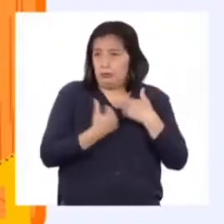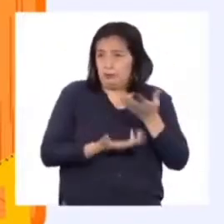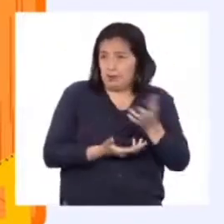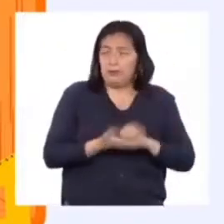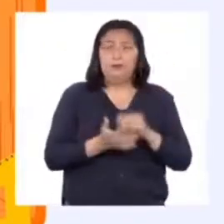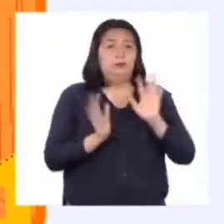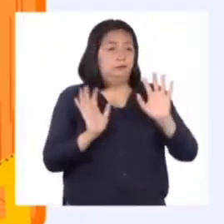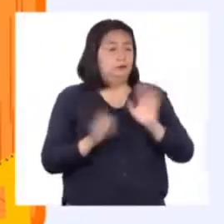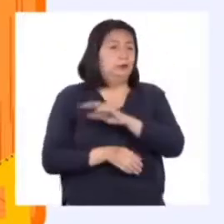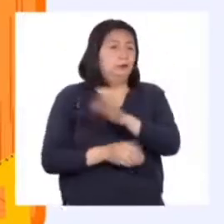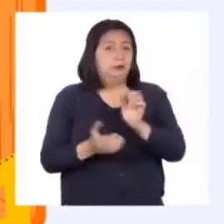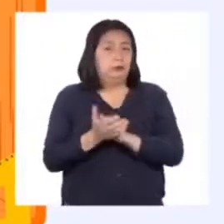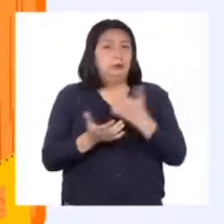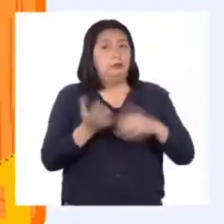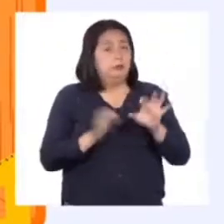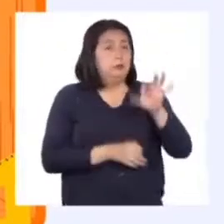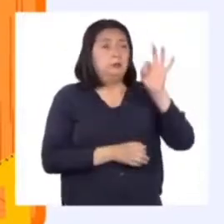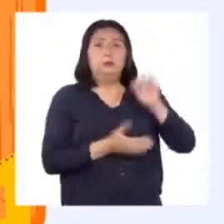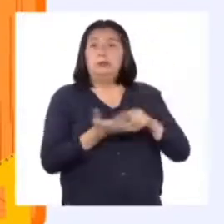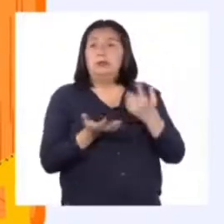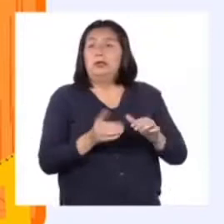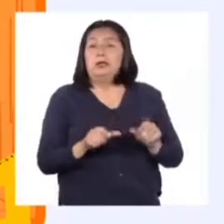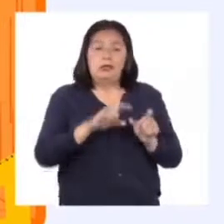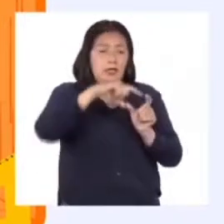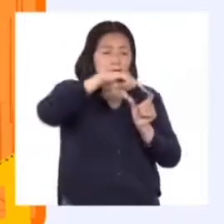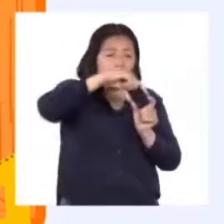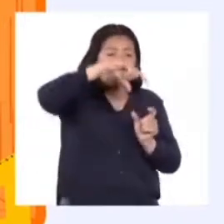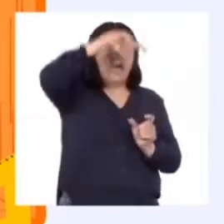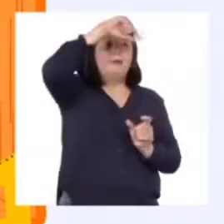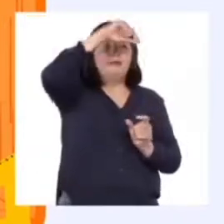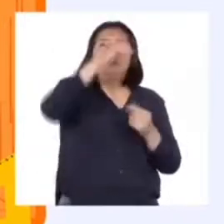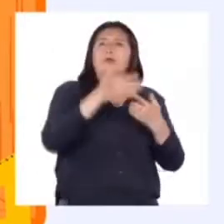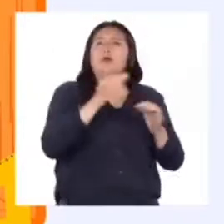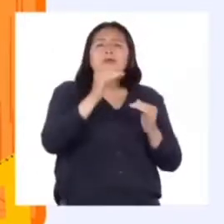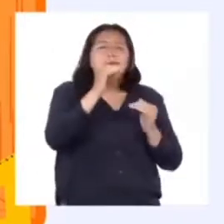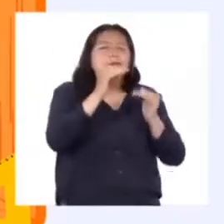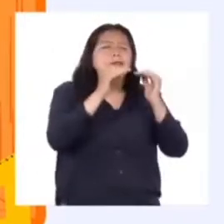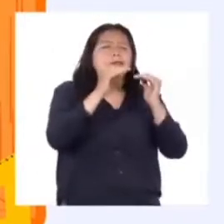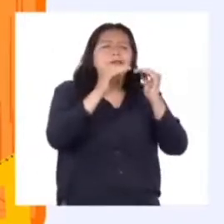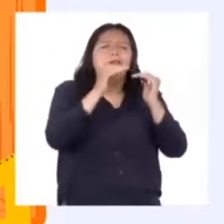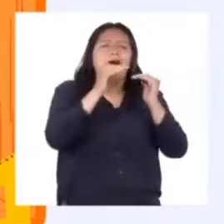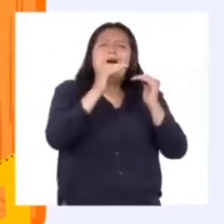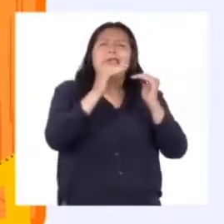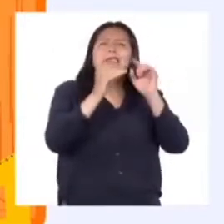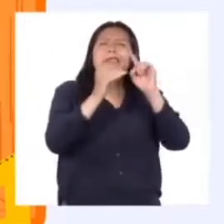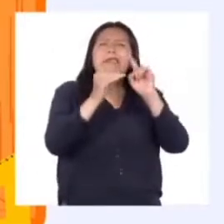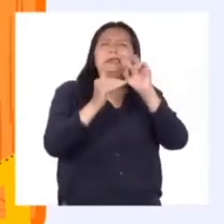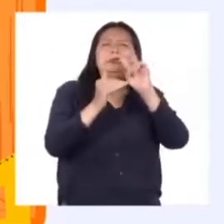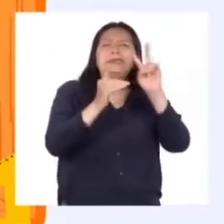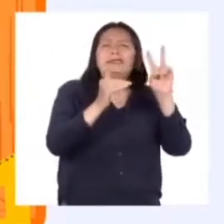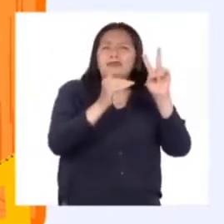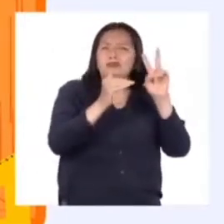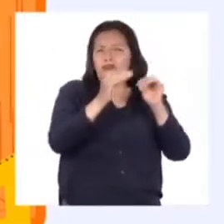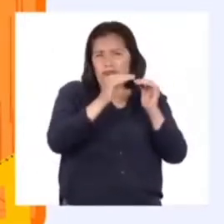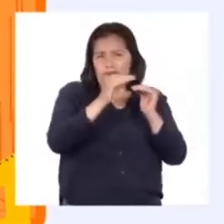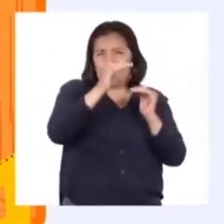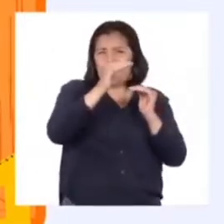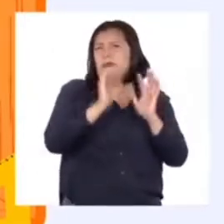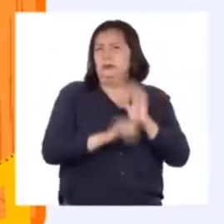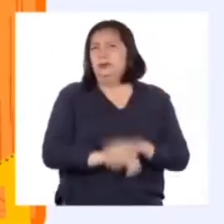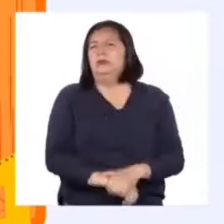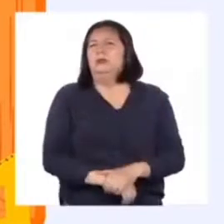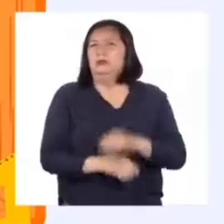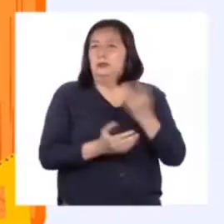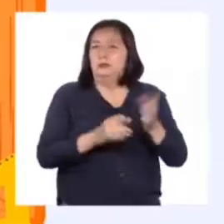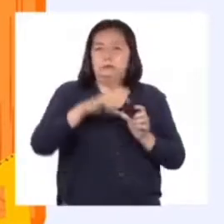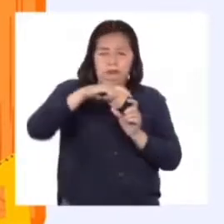manera, nuestros amigos encontraron que la barra de aves debe construirse hasta la altura aproximada de 122.